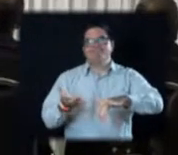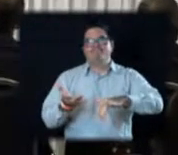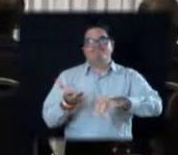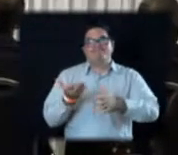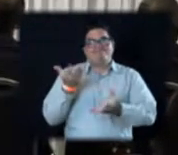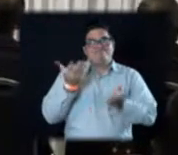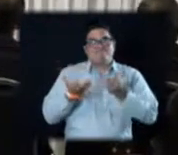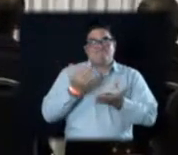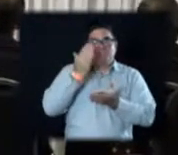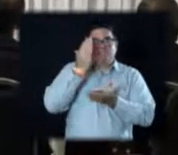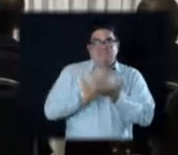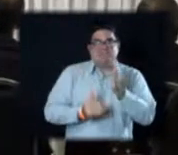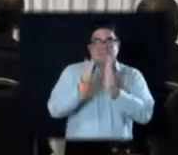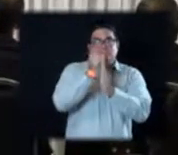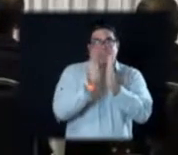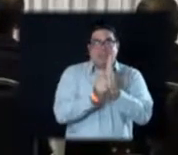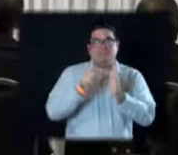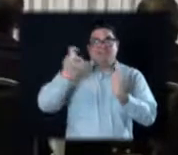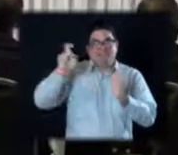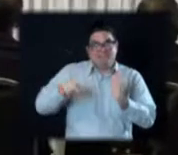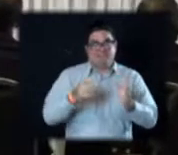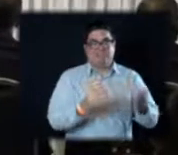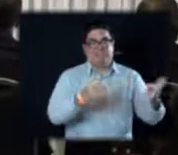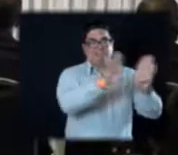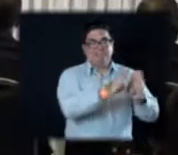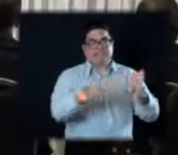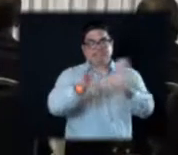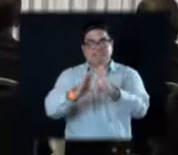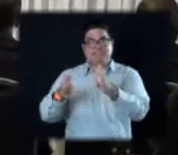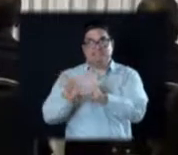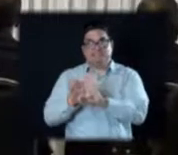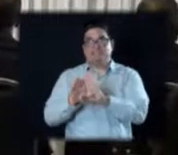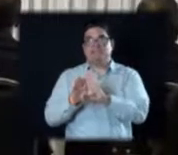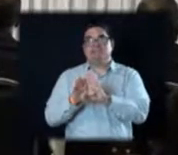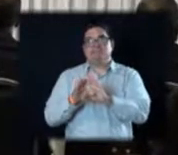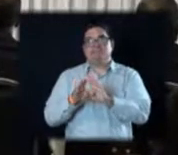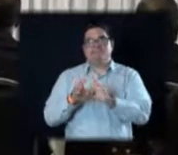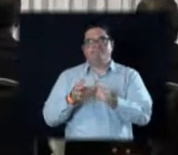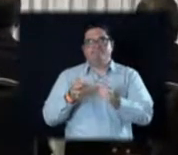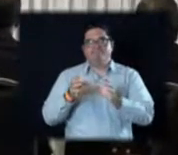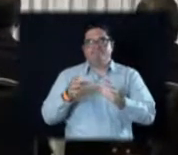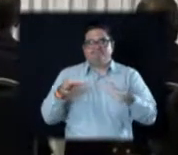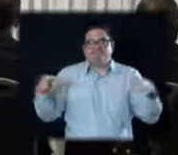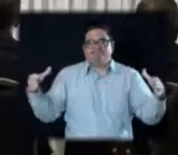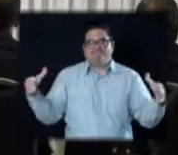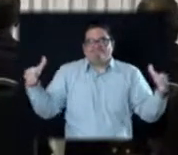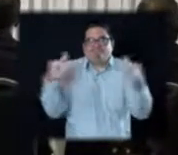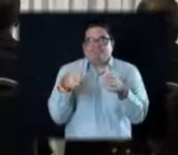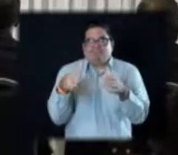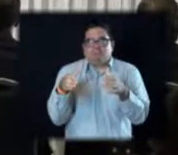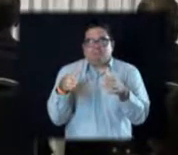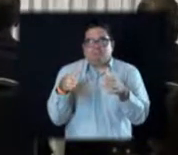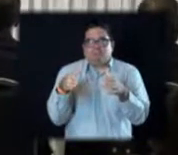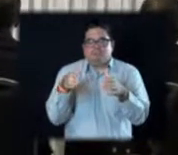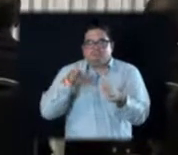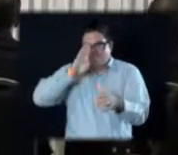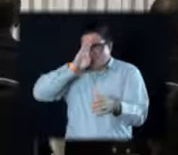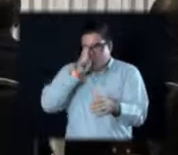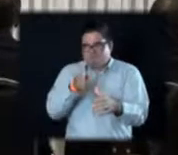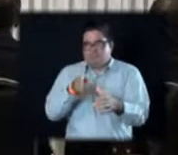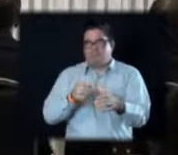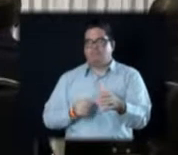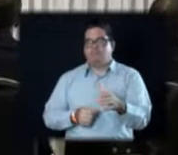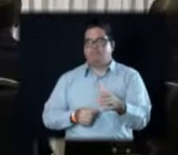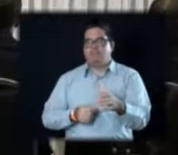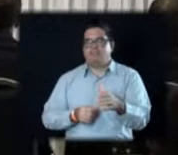comenzar a cerrar alguna de esas cuentas y forzar a que las cosas sean más centralizadas y con más